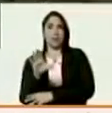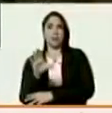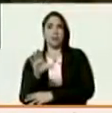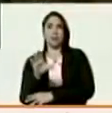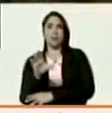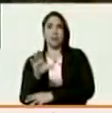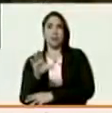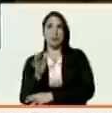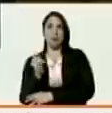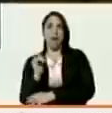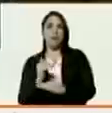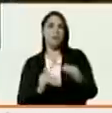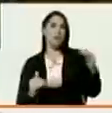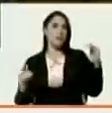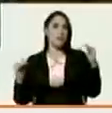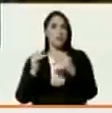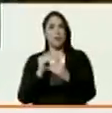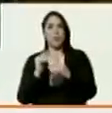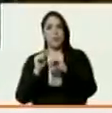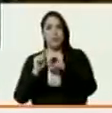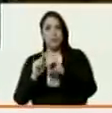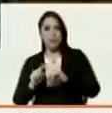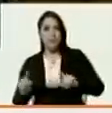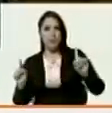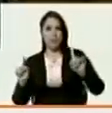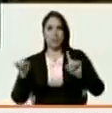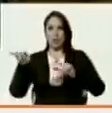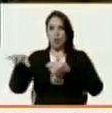está por encima de las diferencias entre ellos,